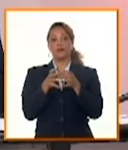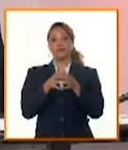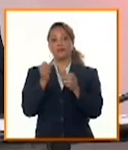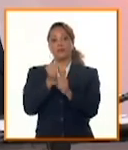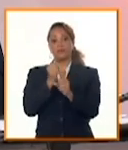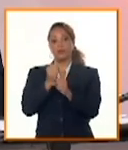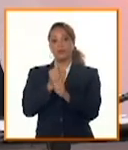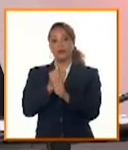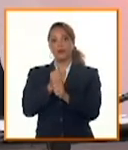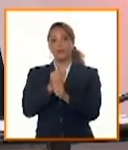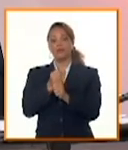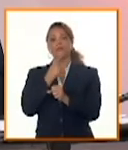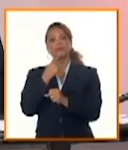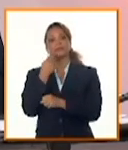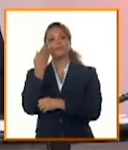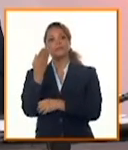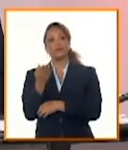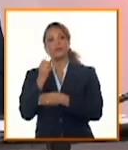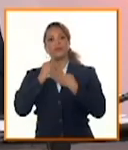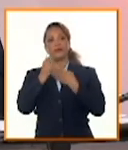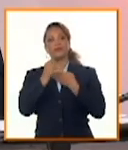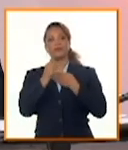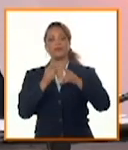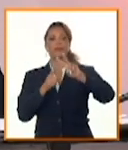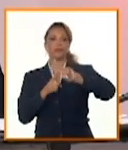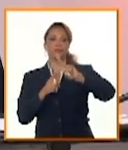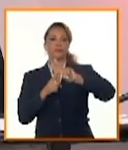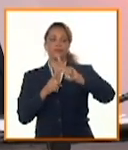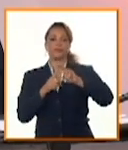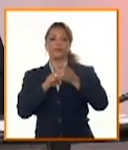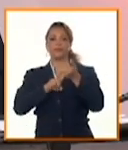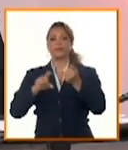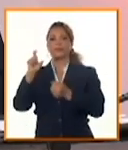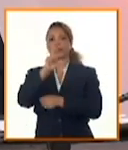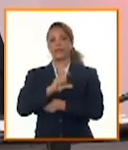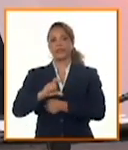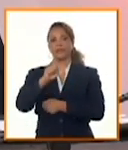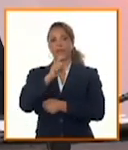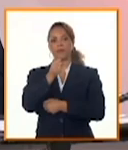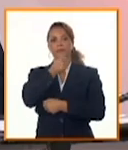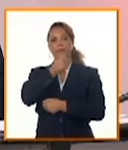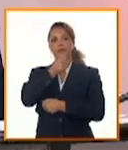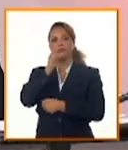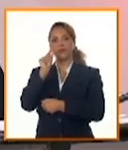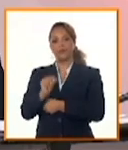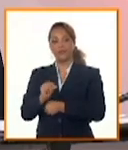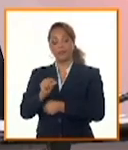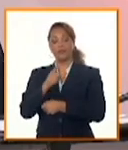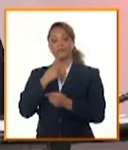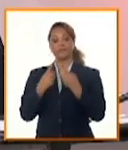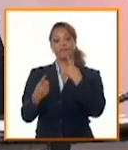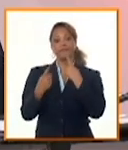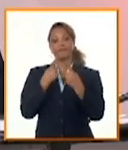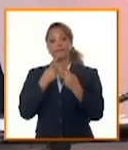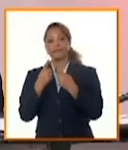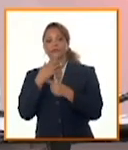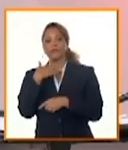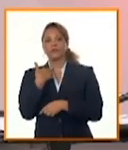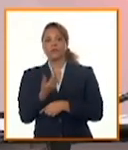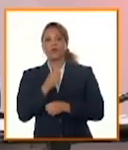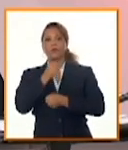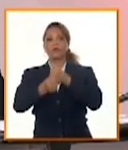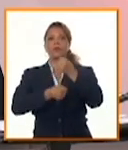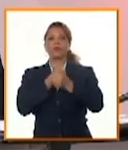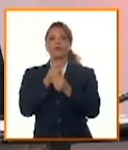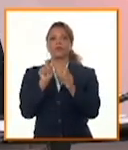pidió la colaboración de la televisión de Camagüey para tener un reporte sobre el uso de